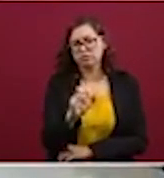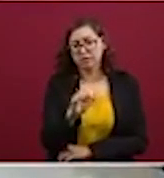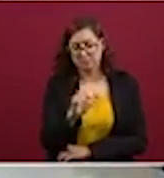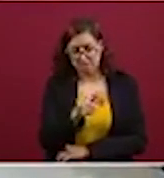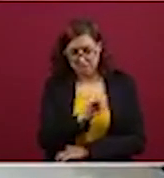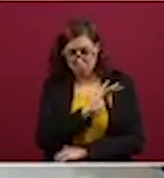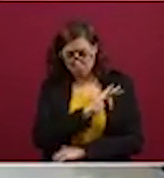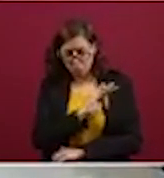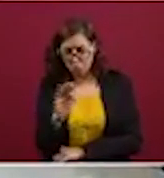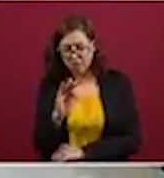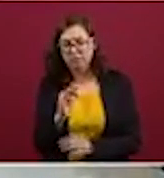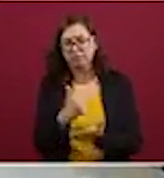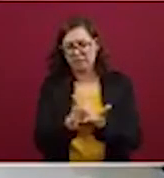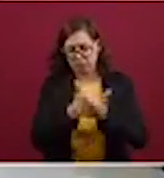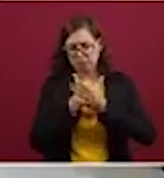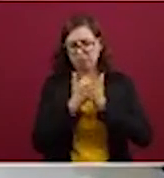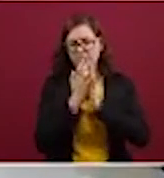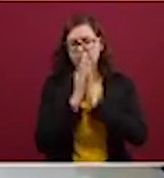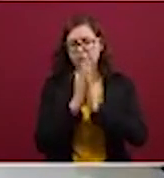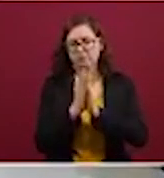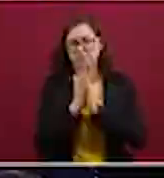porque nos ayude